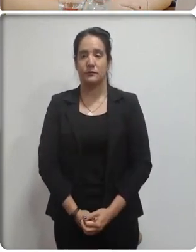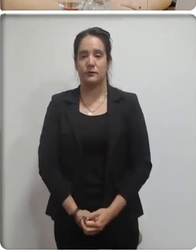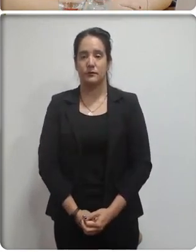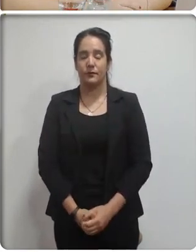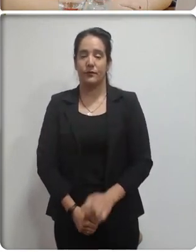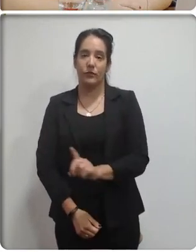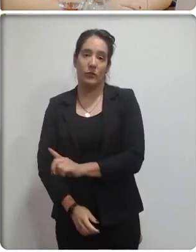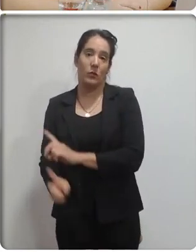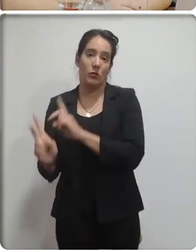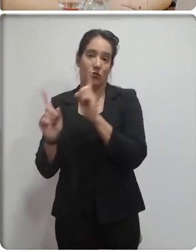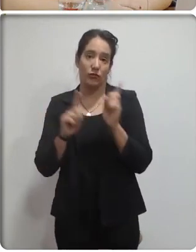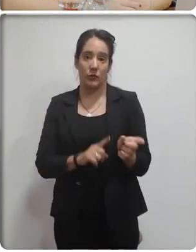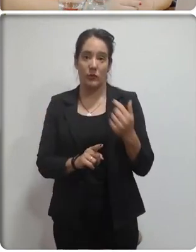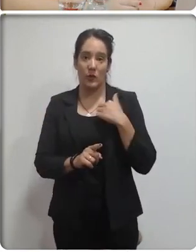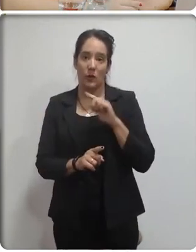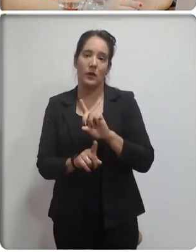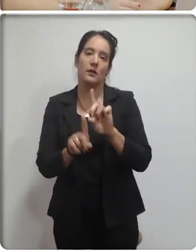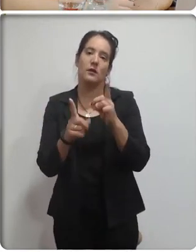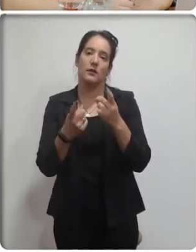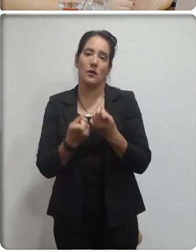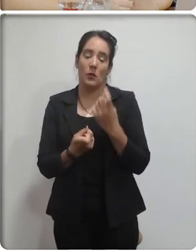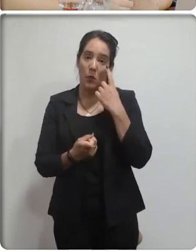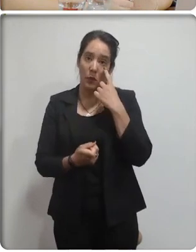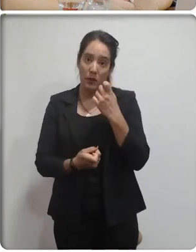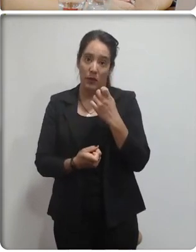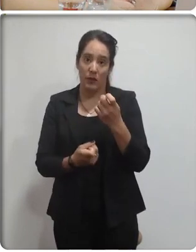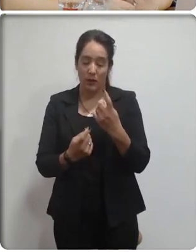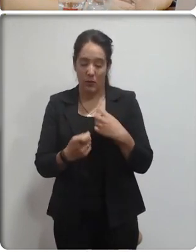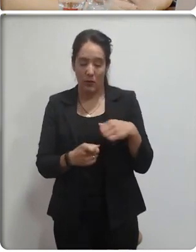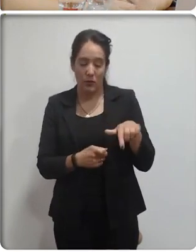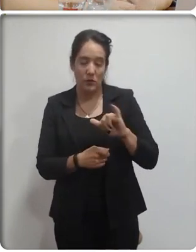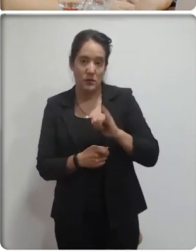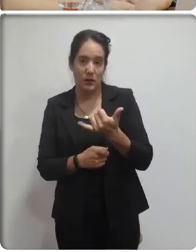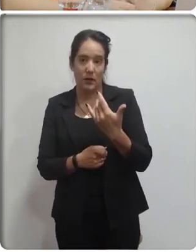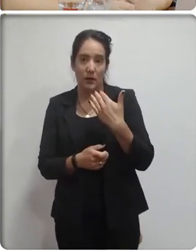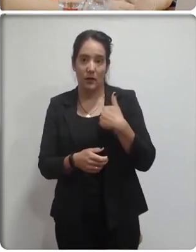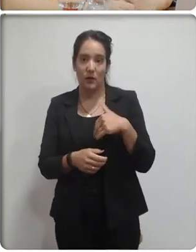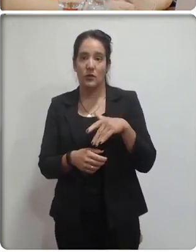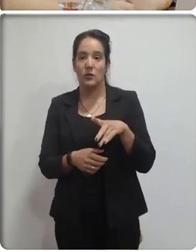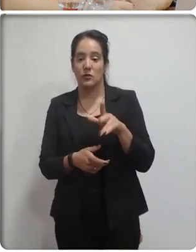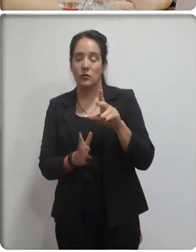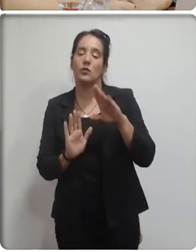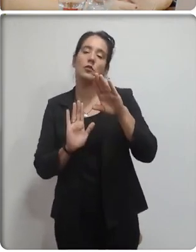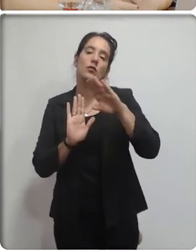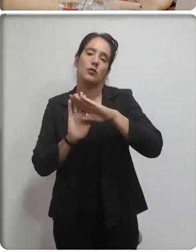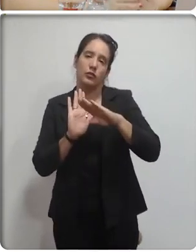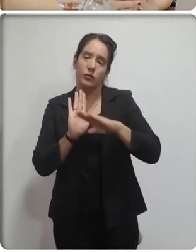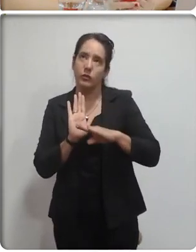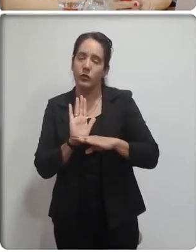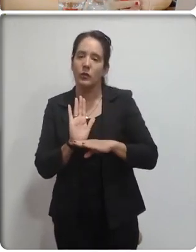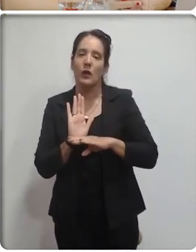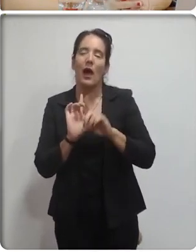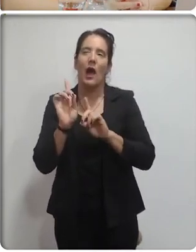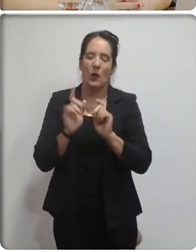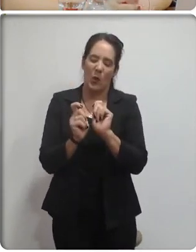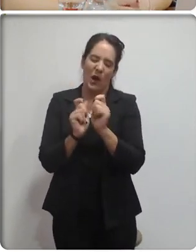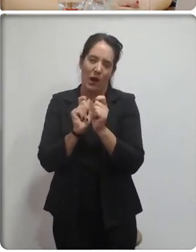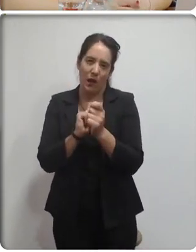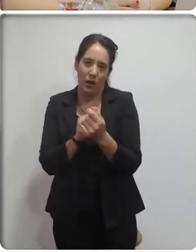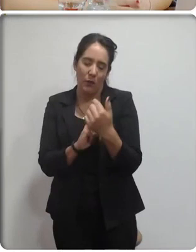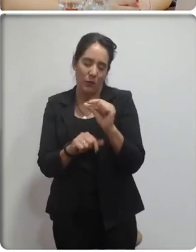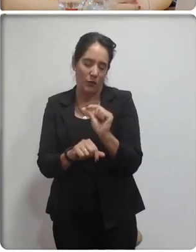Y lo otro que se hace necesario, si bien contamos con un organigrama que ha tenido alguna modificación